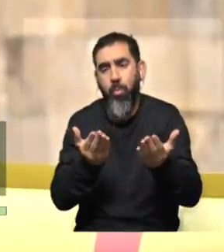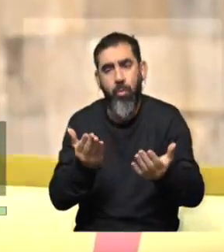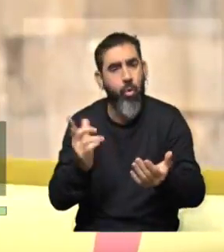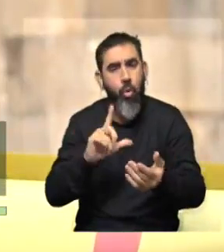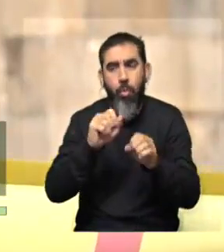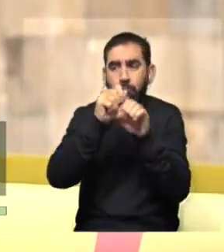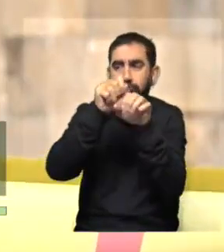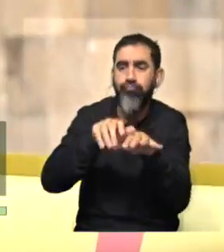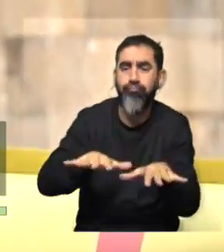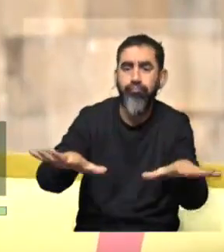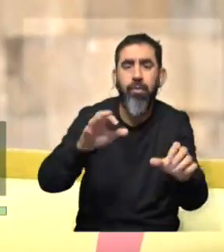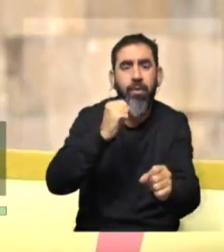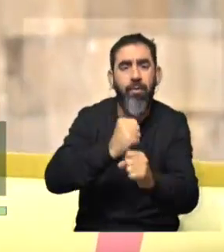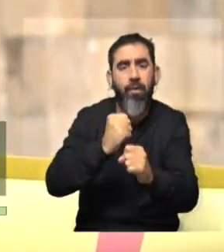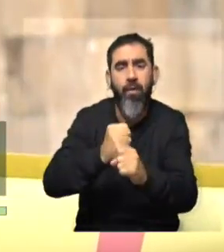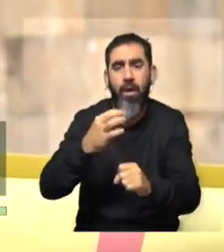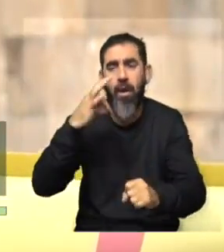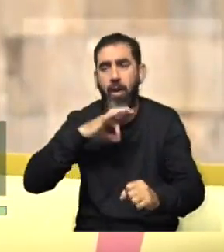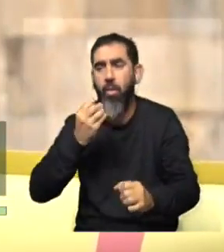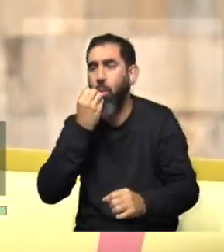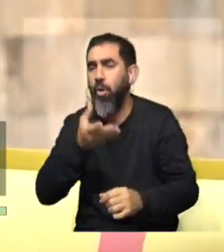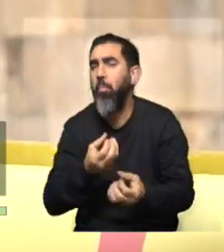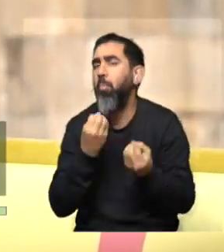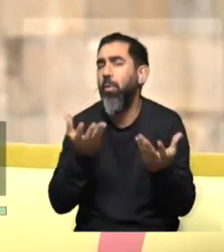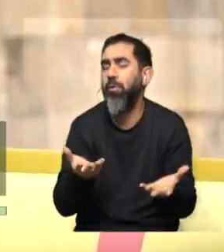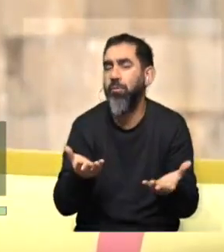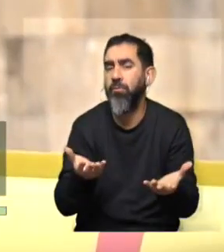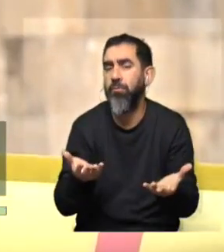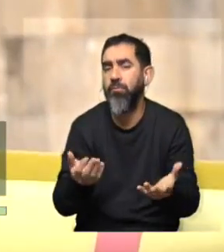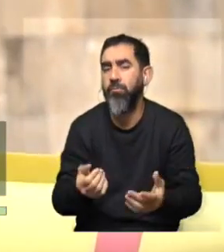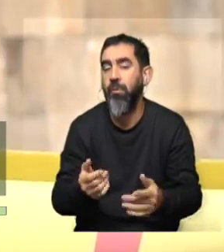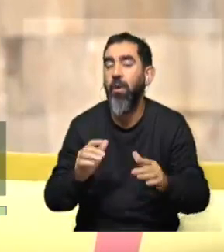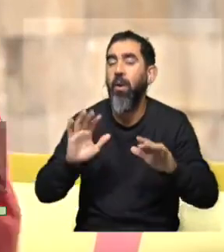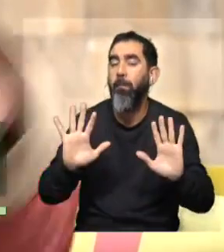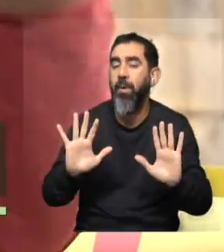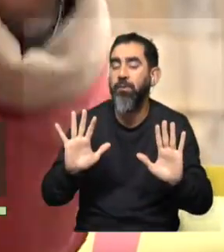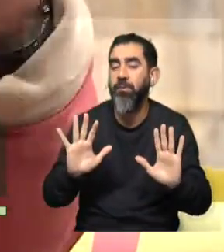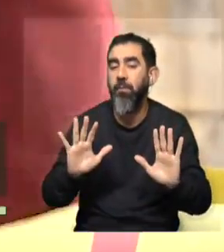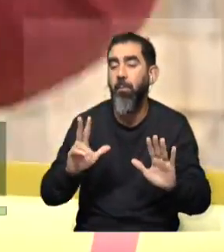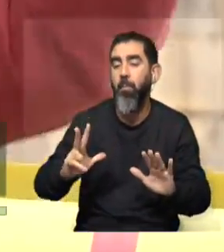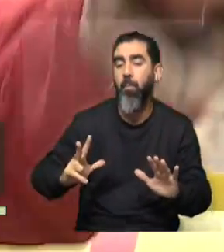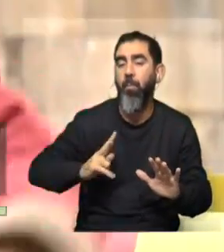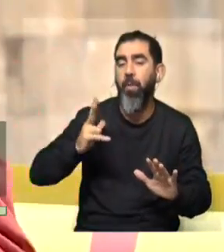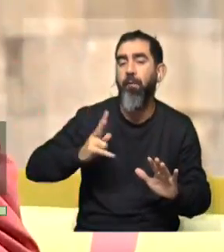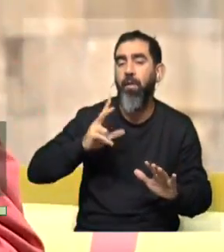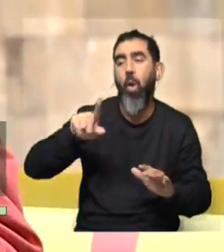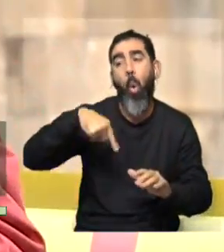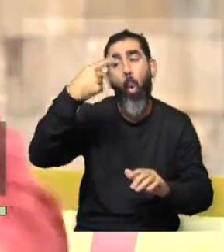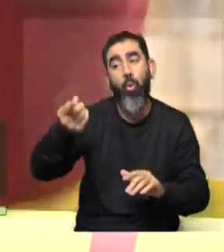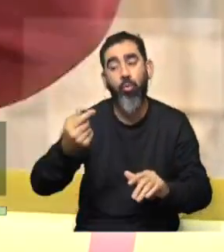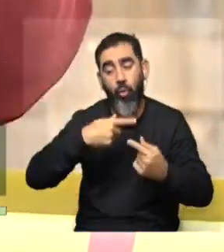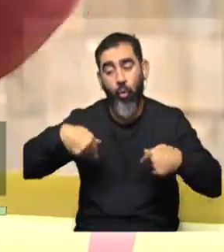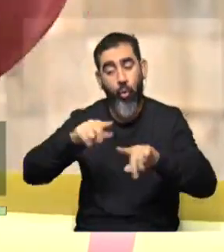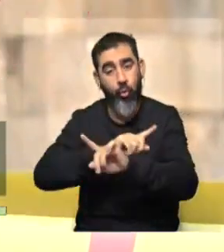hay derrame para trabajadores y trabajadoras no será que los privilegiados son otros